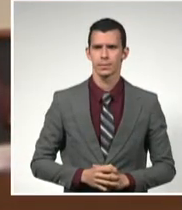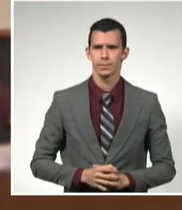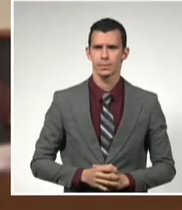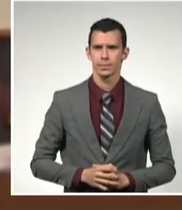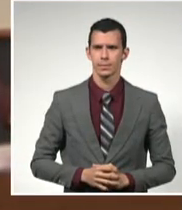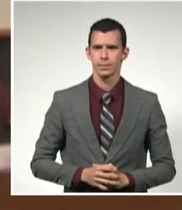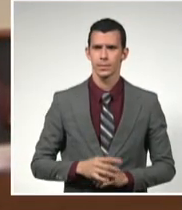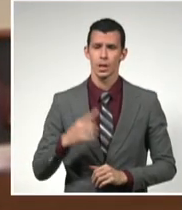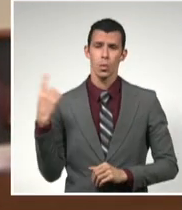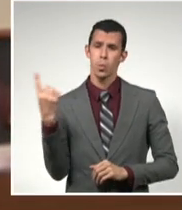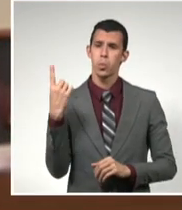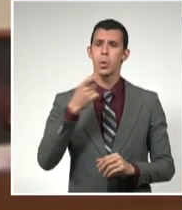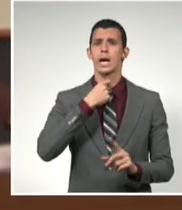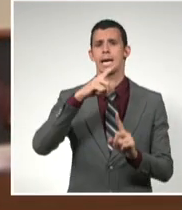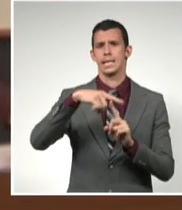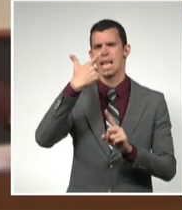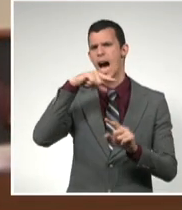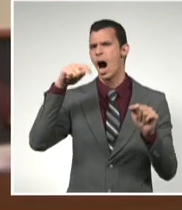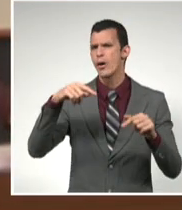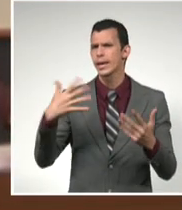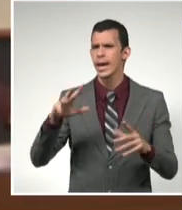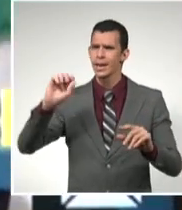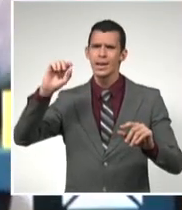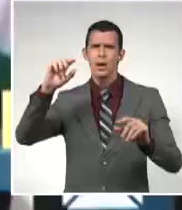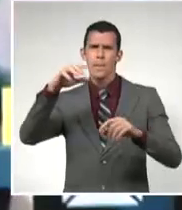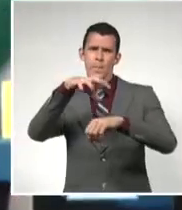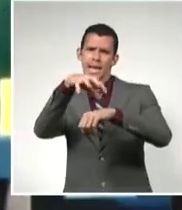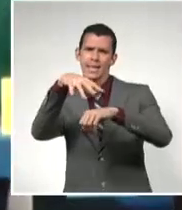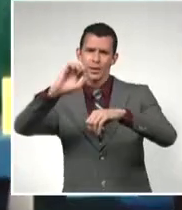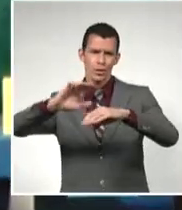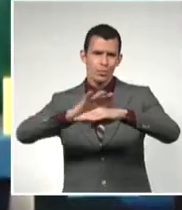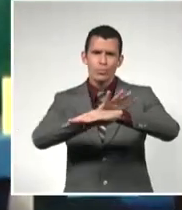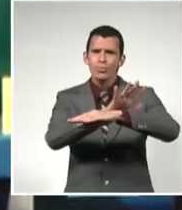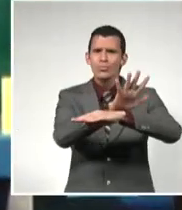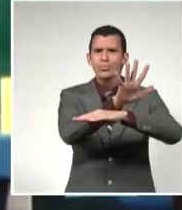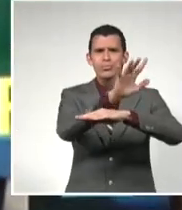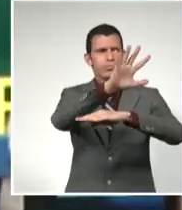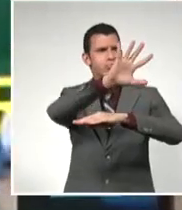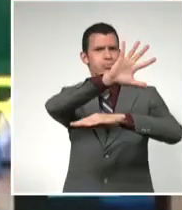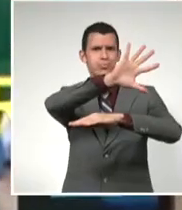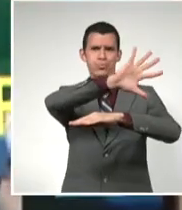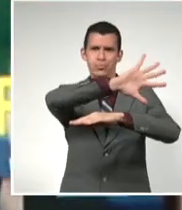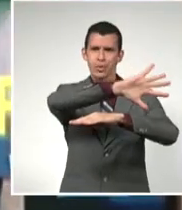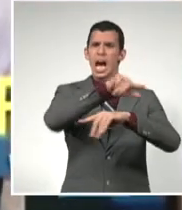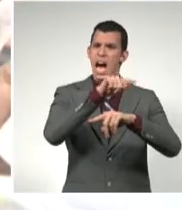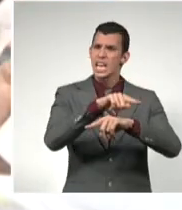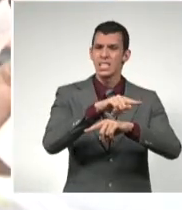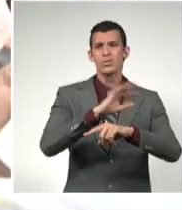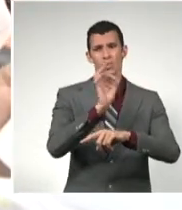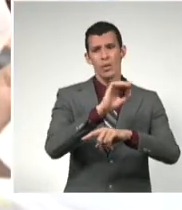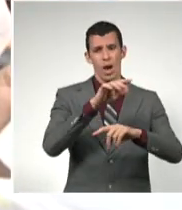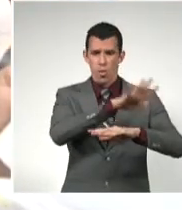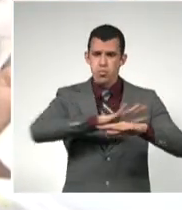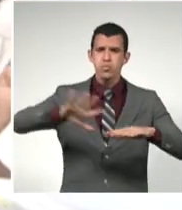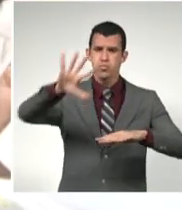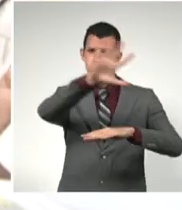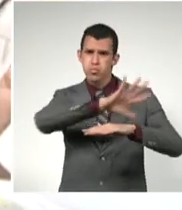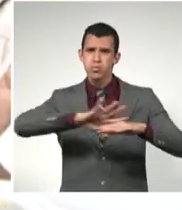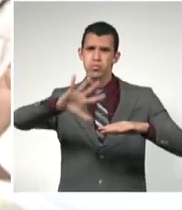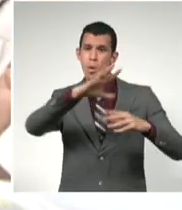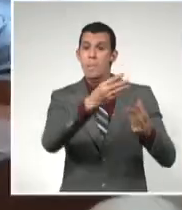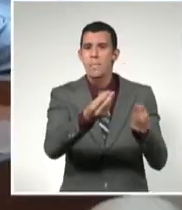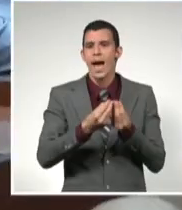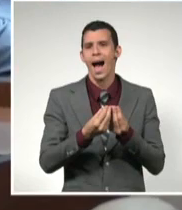se localiza en estos momentos cerca de la costa noroccidental de pinar del río donde se sienten sus embates en la provincia se intensifican las acciones